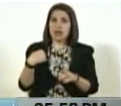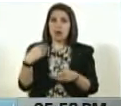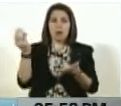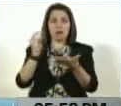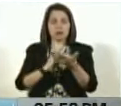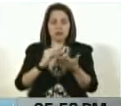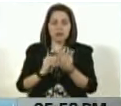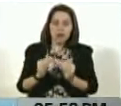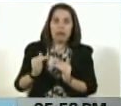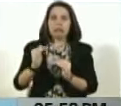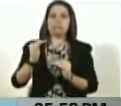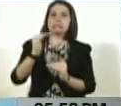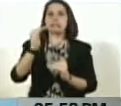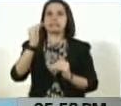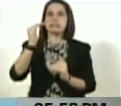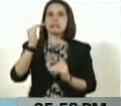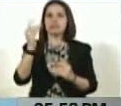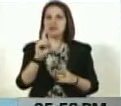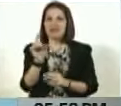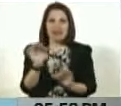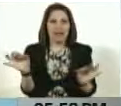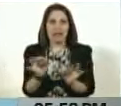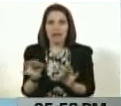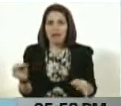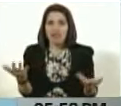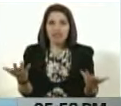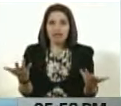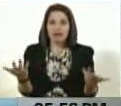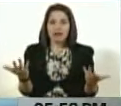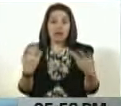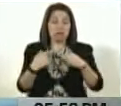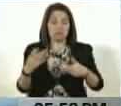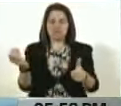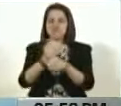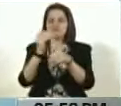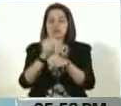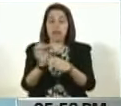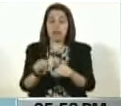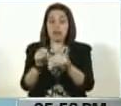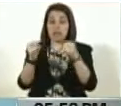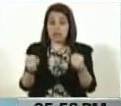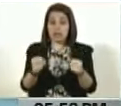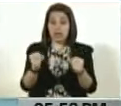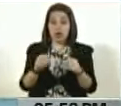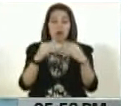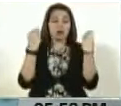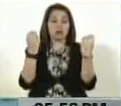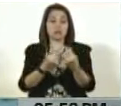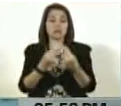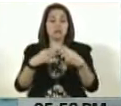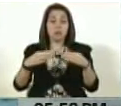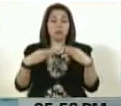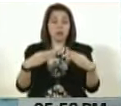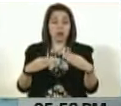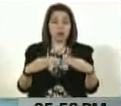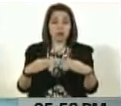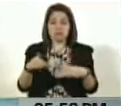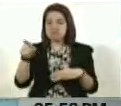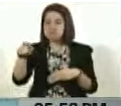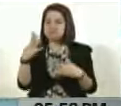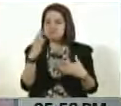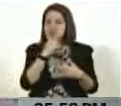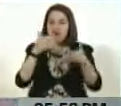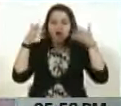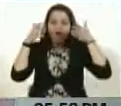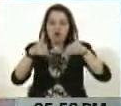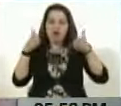vez la cabeza, a ver qué consiguen por ahí a través de esta panadería, a través de la organización popular, porque ellos no confían